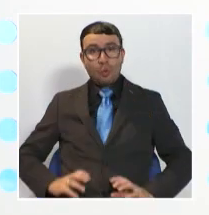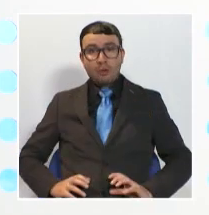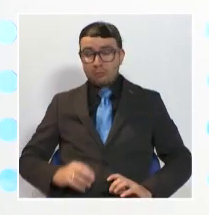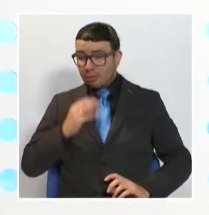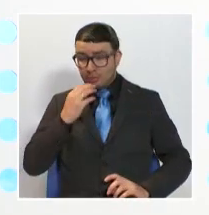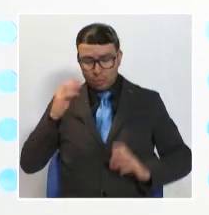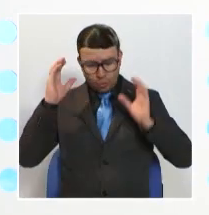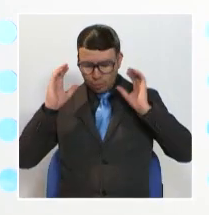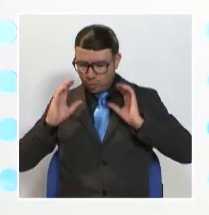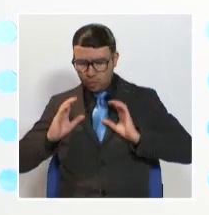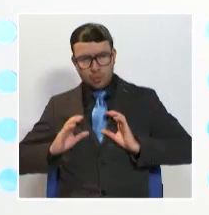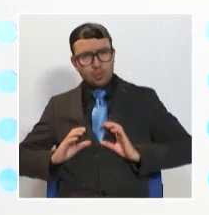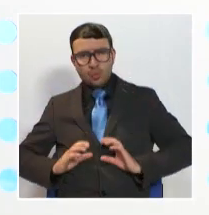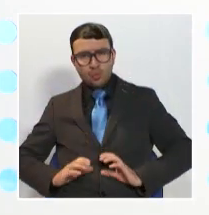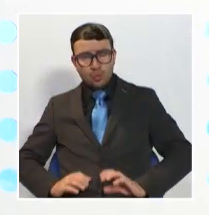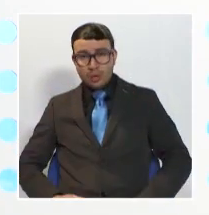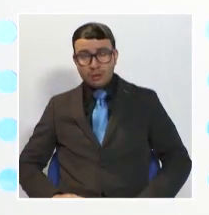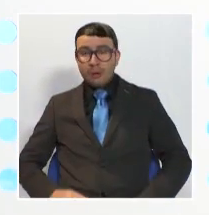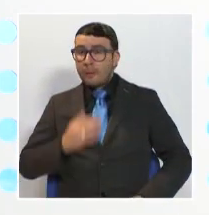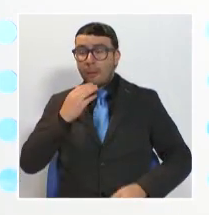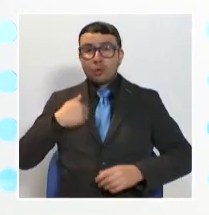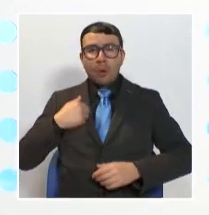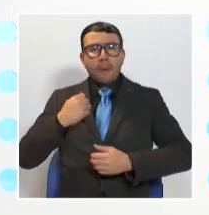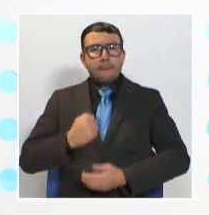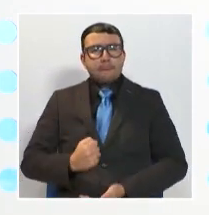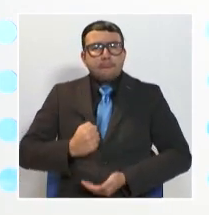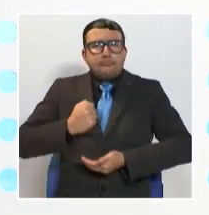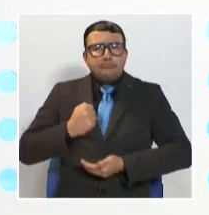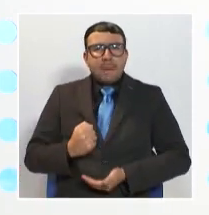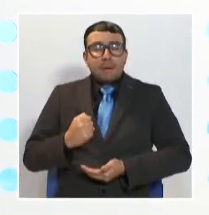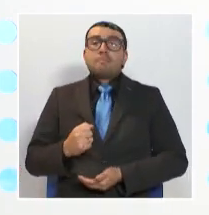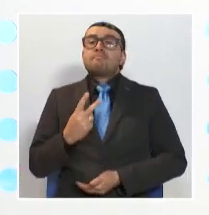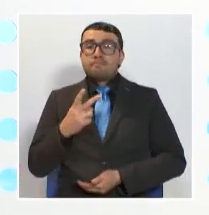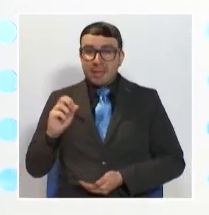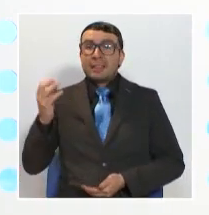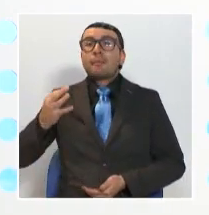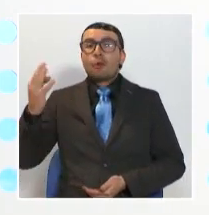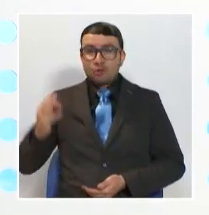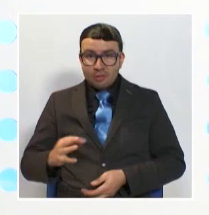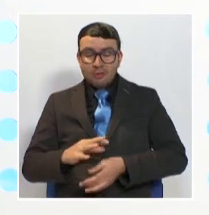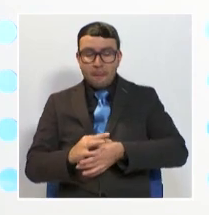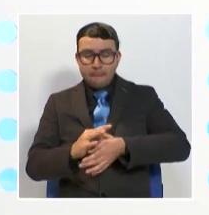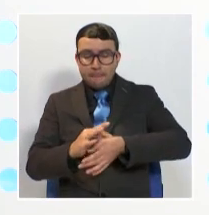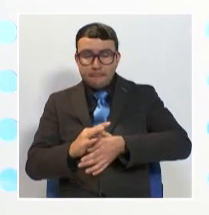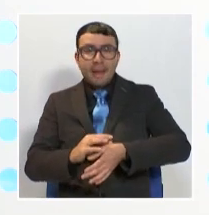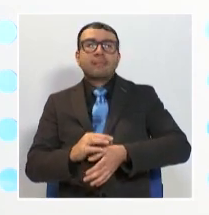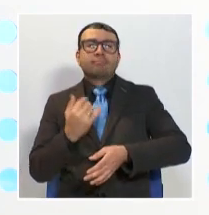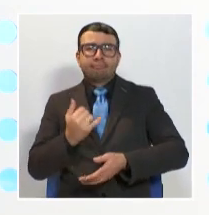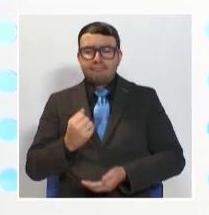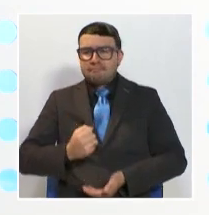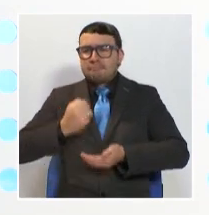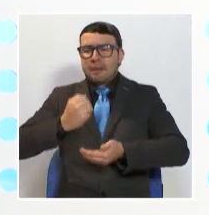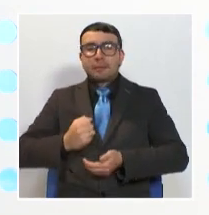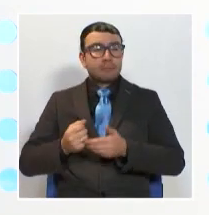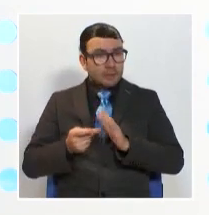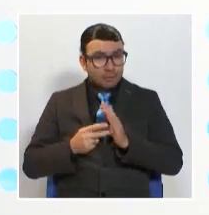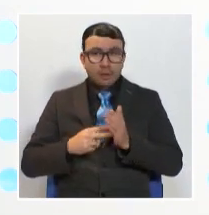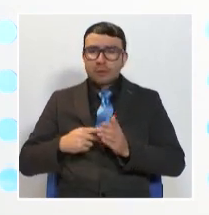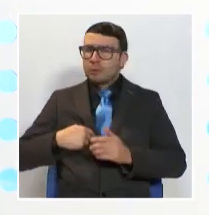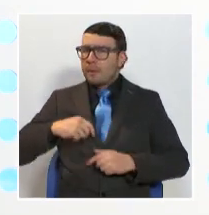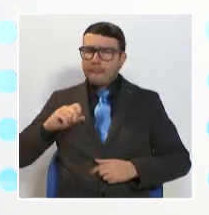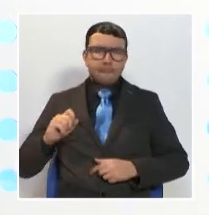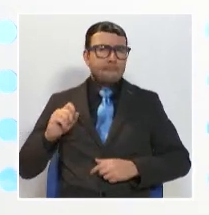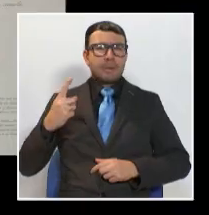de la superficie, digamos el peso corporal corresponde a la piel y digamos que es nuestra primera barrera o nuestro